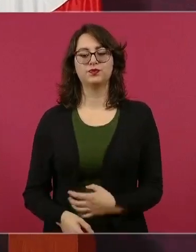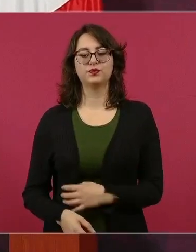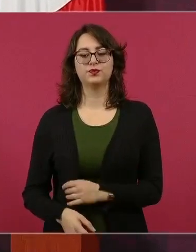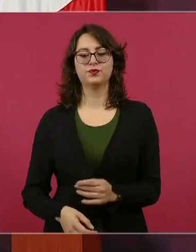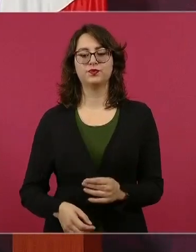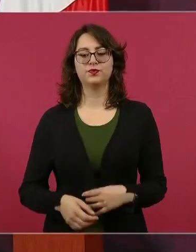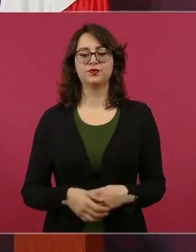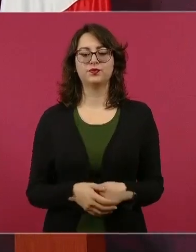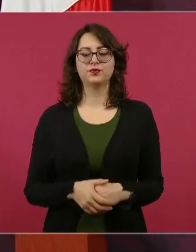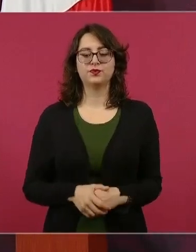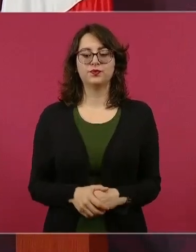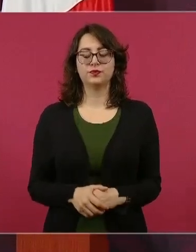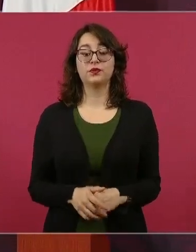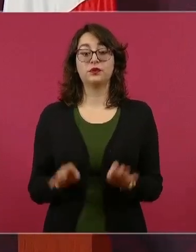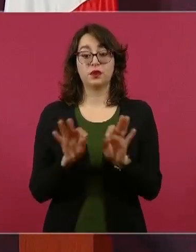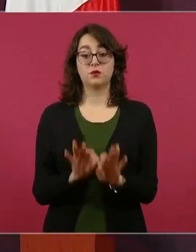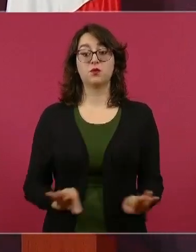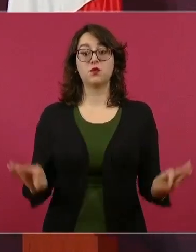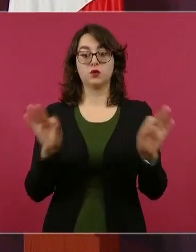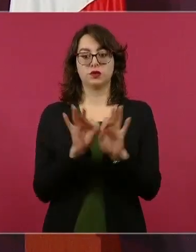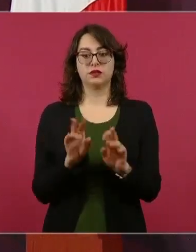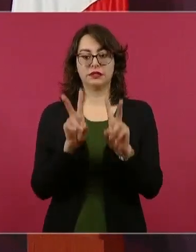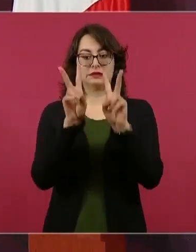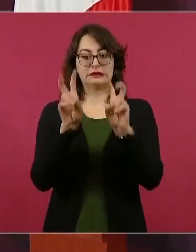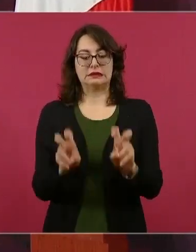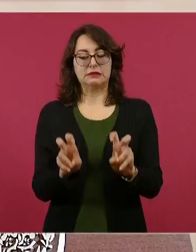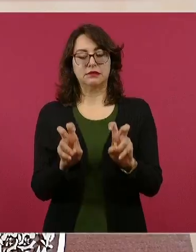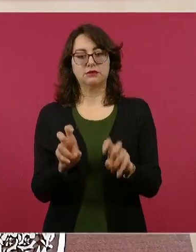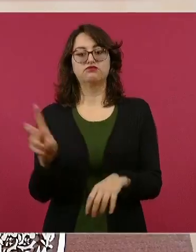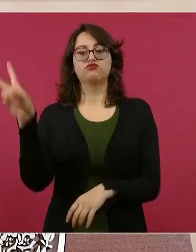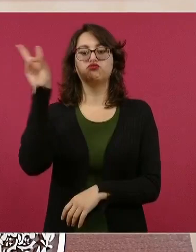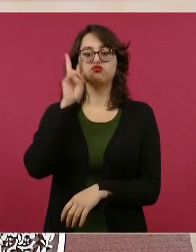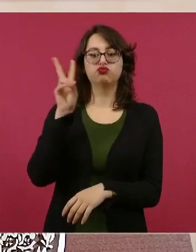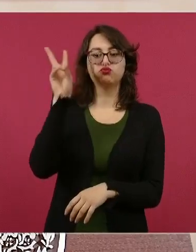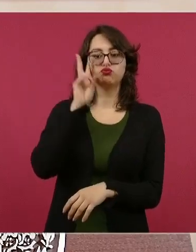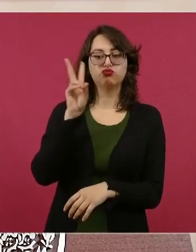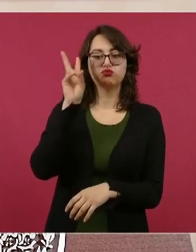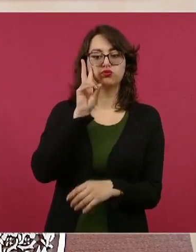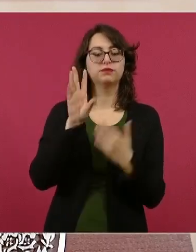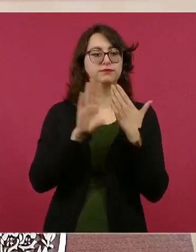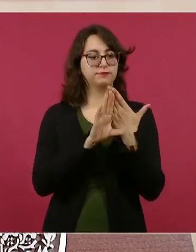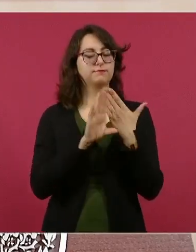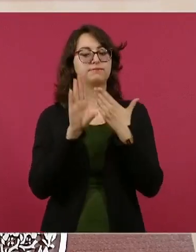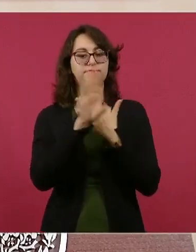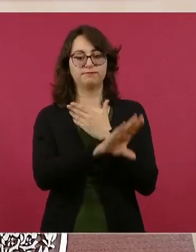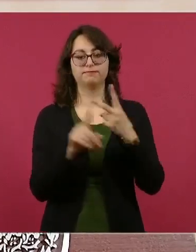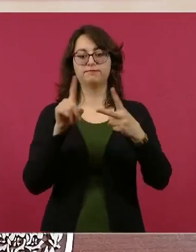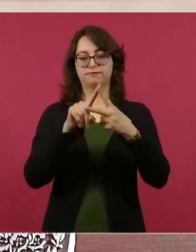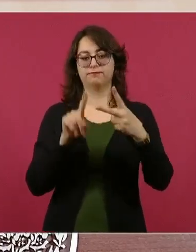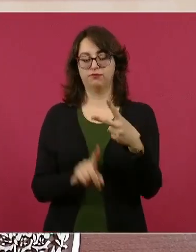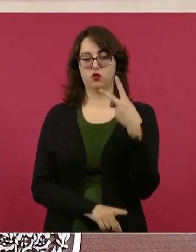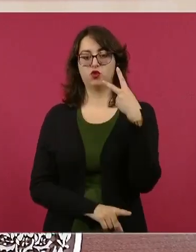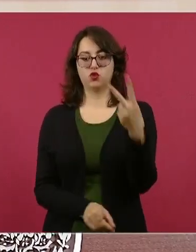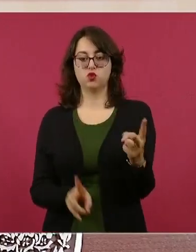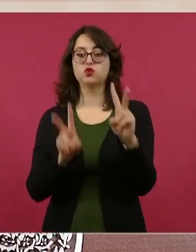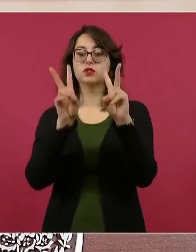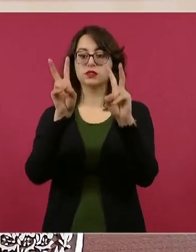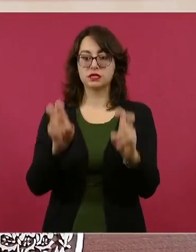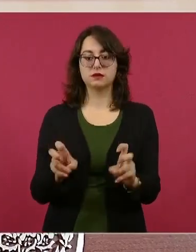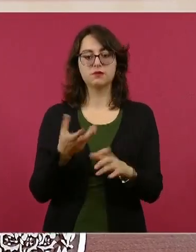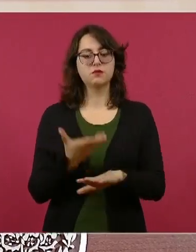importante, la prevención de adicciones. Vamos a iniciar, si